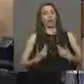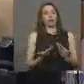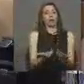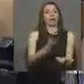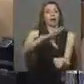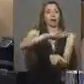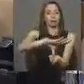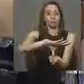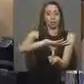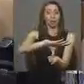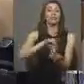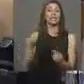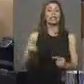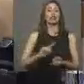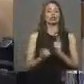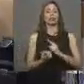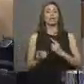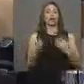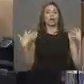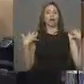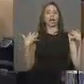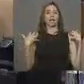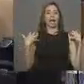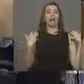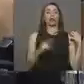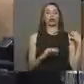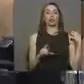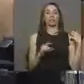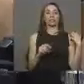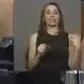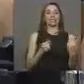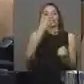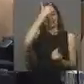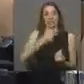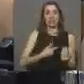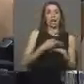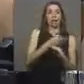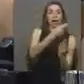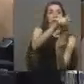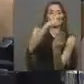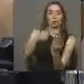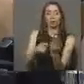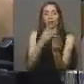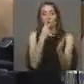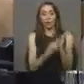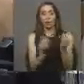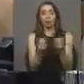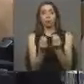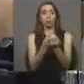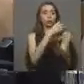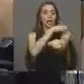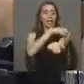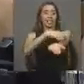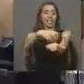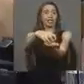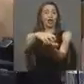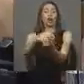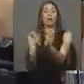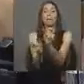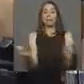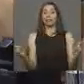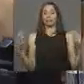estaríamos en una situación totalmente distinta a la que se está viviendo hoy día con las cifras que demuestran que hay muchas regiones que están todavía muy por debajo